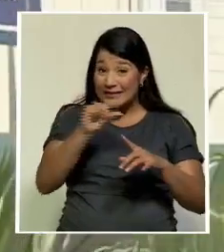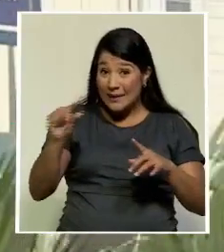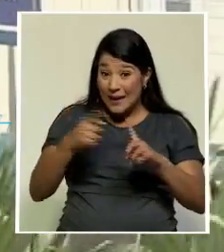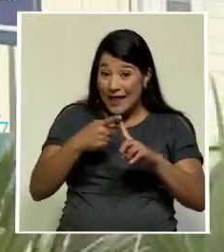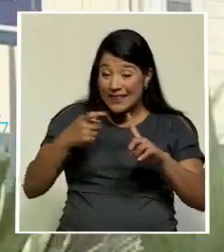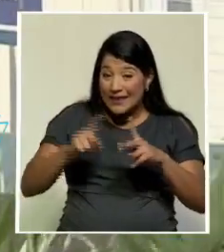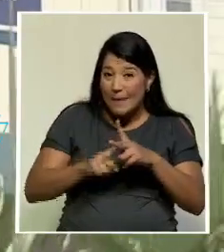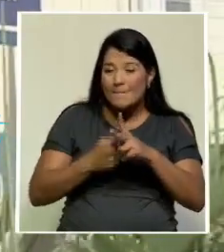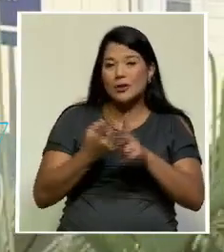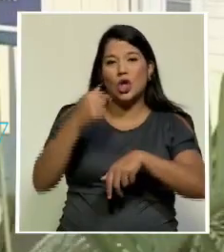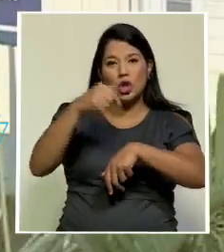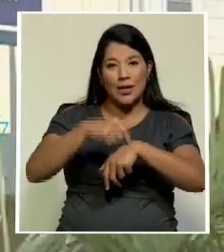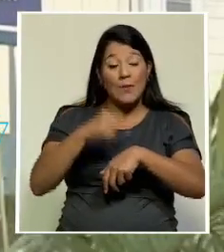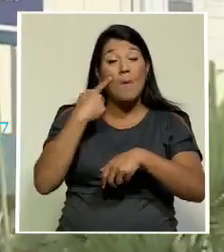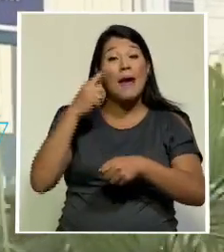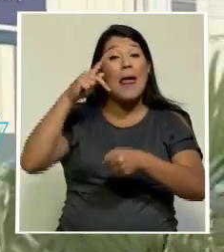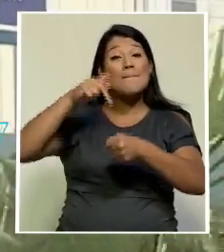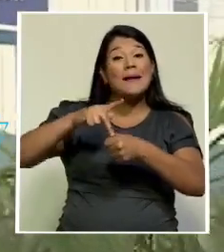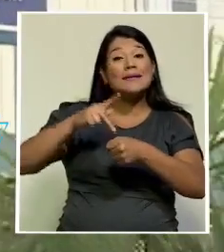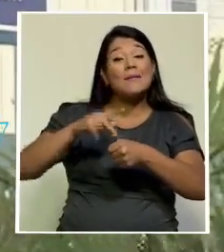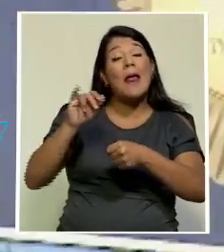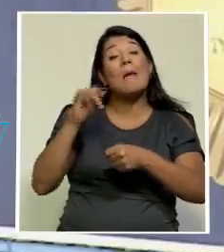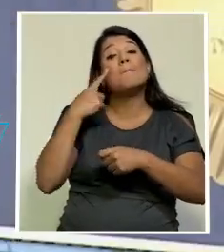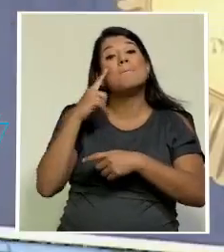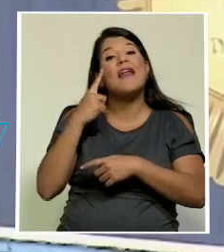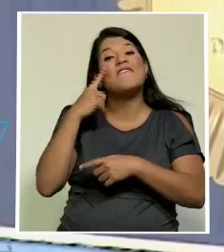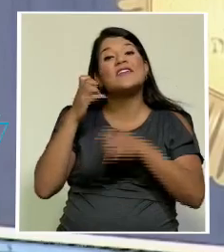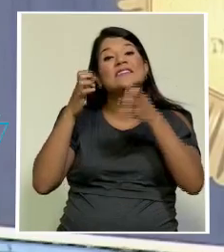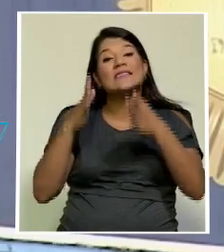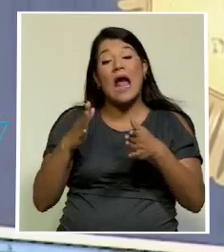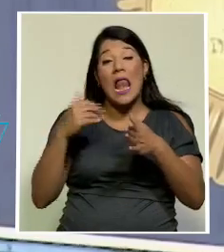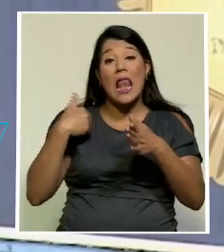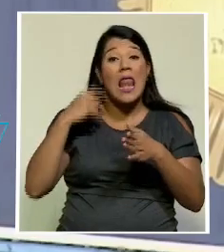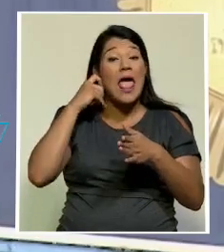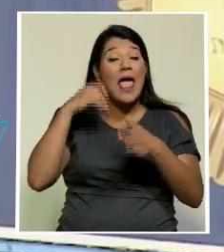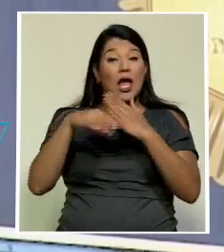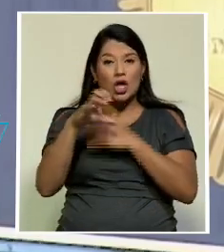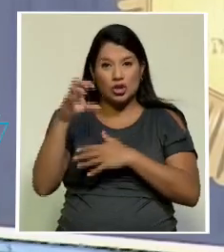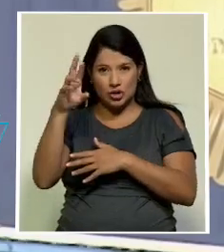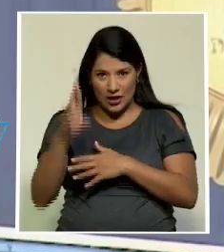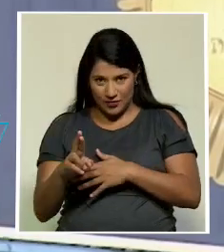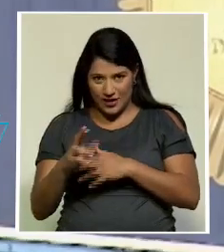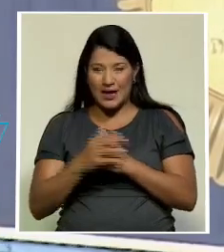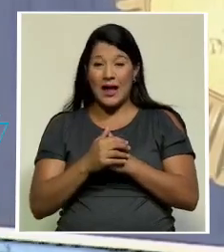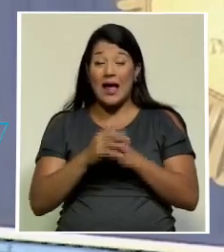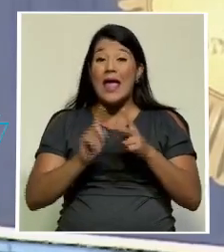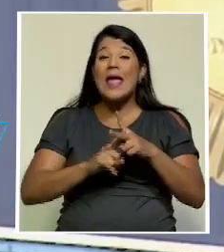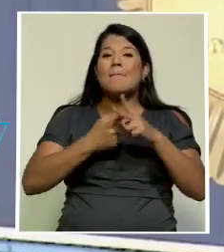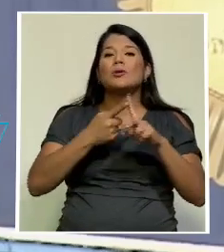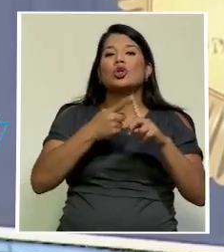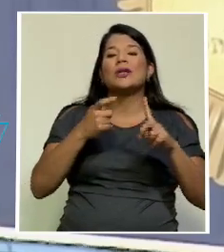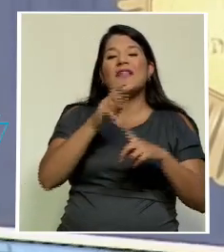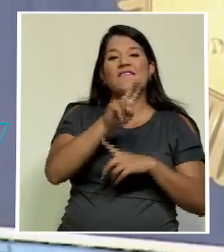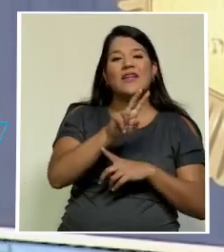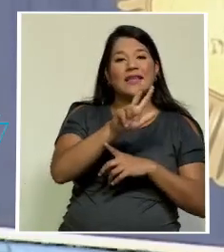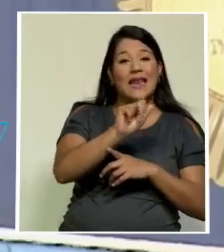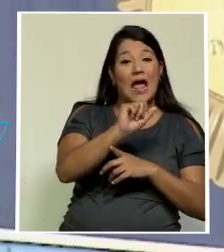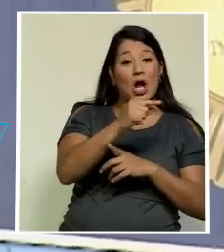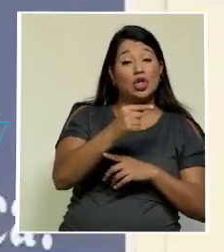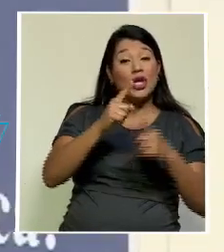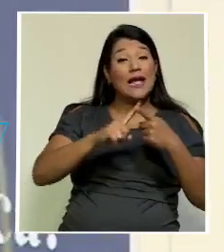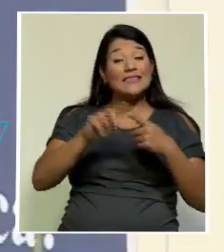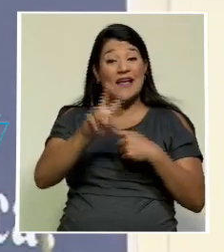a convertirse en el fiscal o la fiscala general de la República. La inscripción se llevó a cabo desde el lunes 23 de agosto hasta el viernes 3